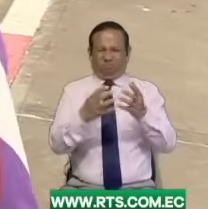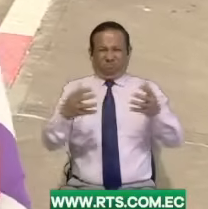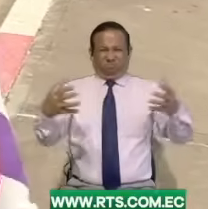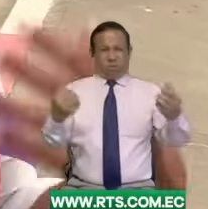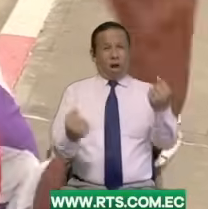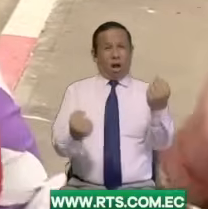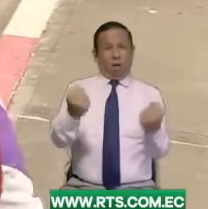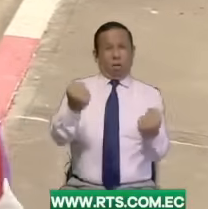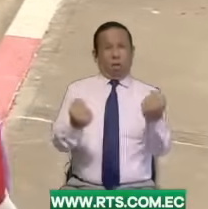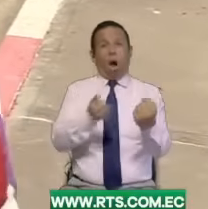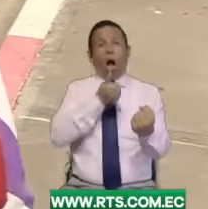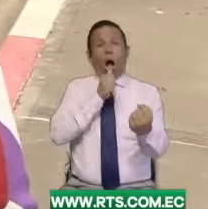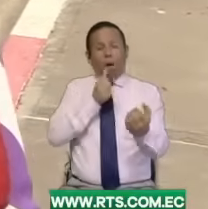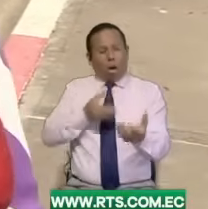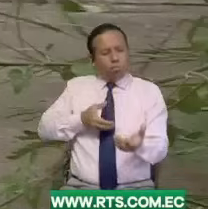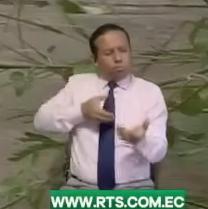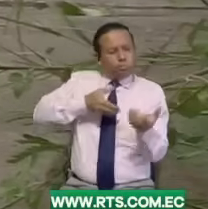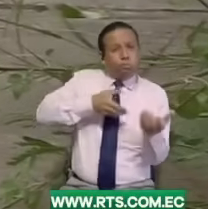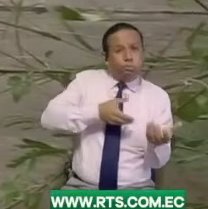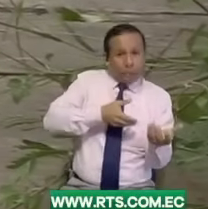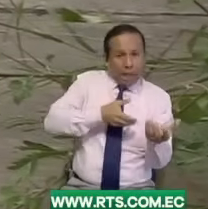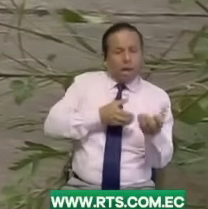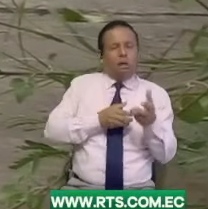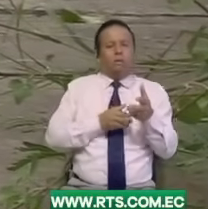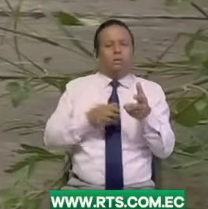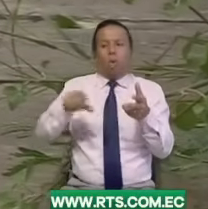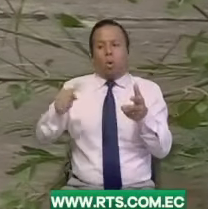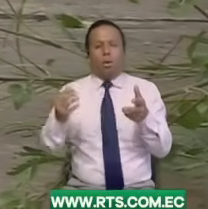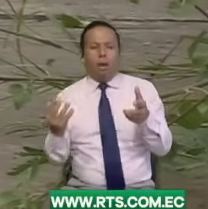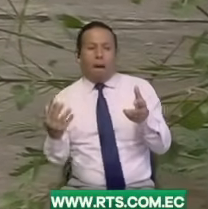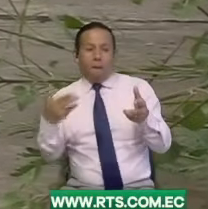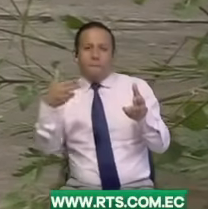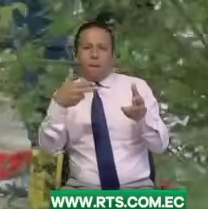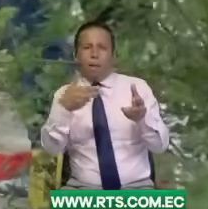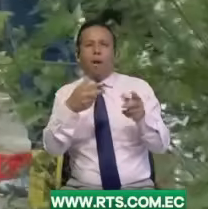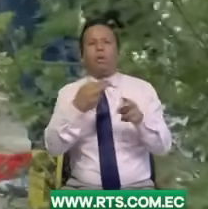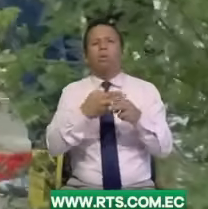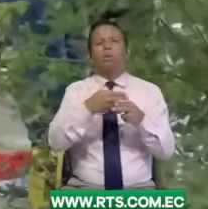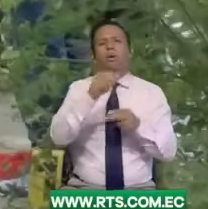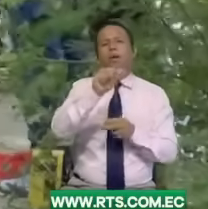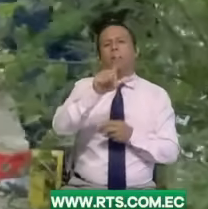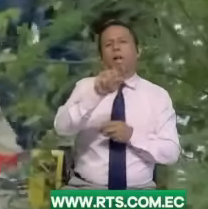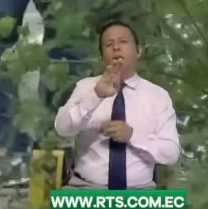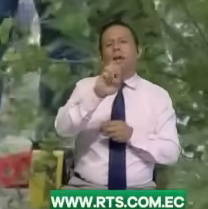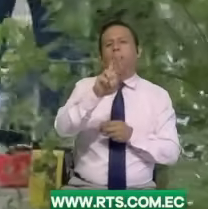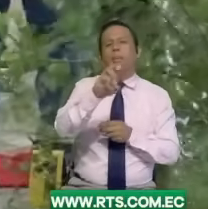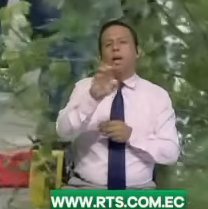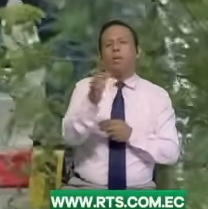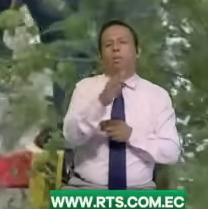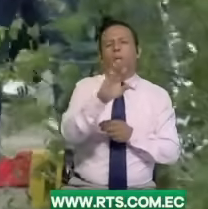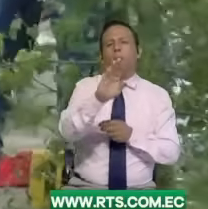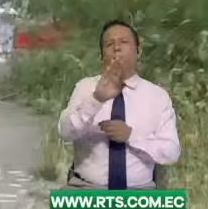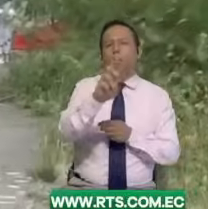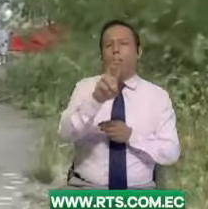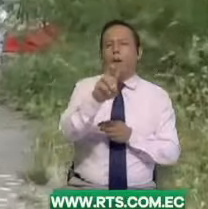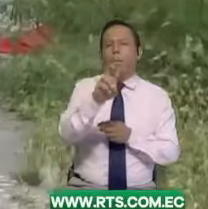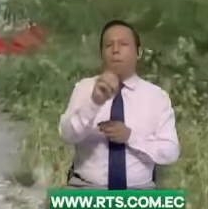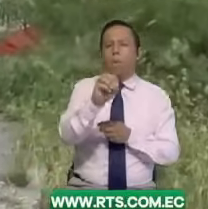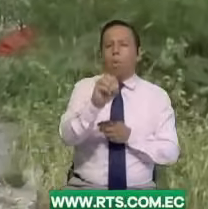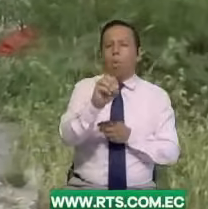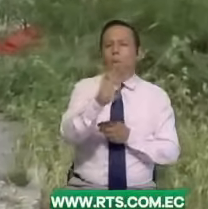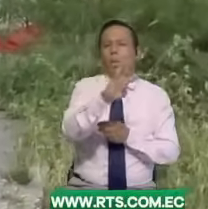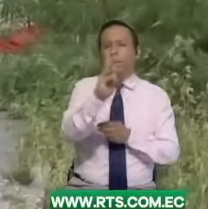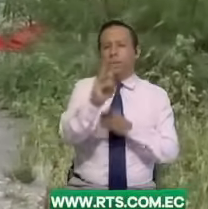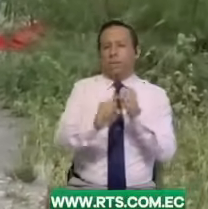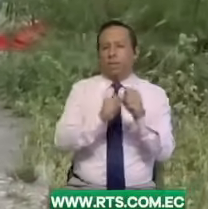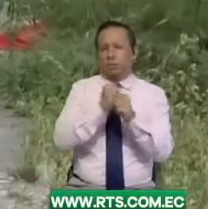y su victimario le estaba esperando. La víctima fue identificada como Alberto Orlando Bravo Delgado, de 46 años de edad. Vecinos escucharon